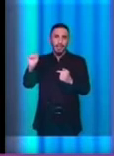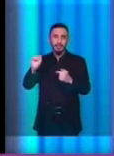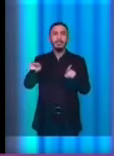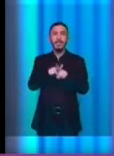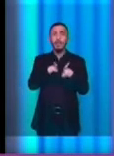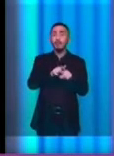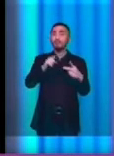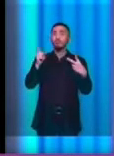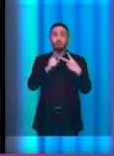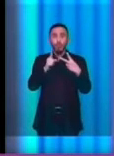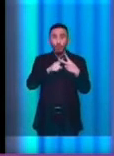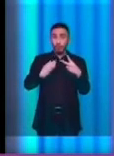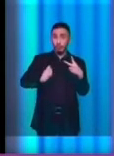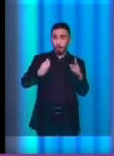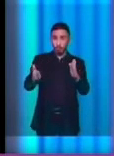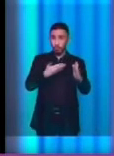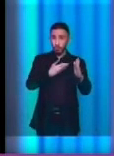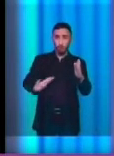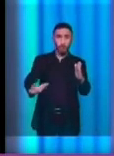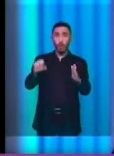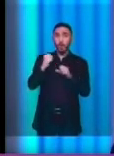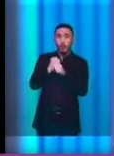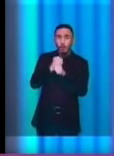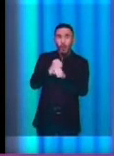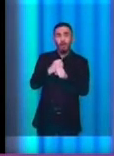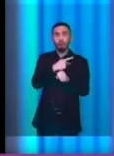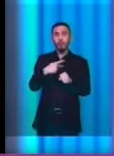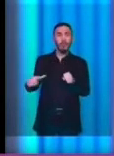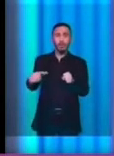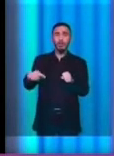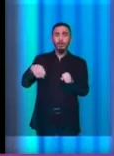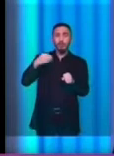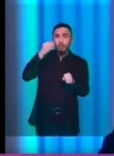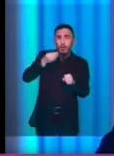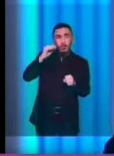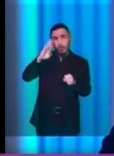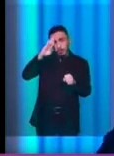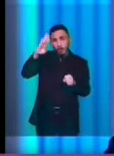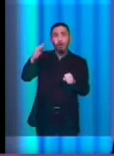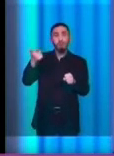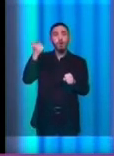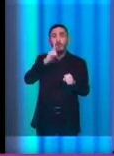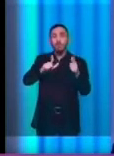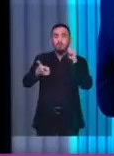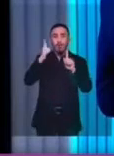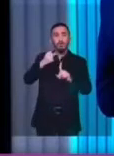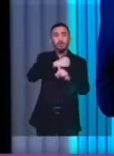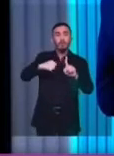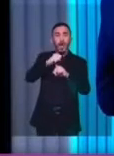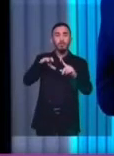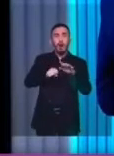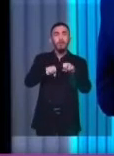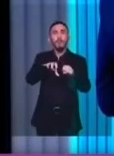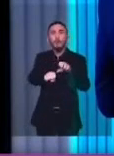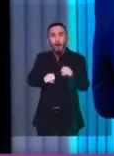¿no?, la cantidad de gente y por qué es tan importante en lo político este lugar. Por eso estamos acá. Si bien no es la capital de Brasil, es un